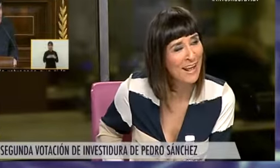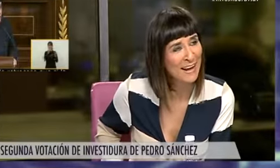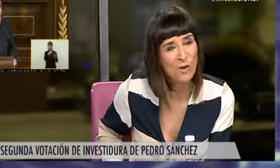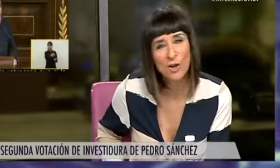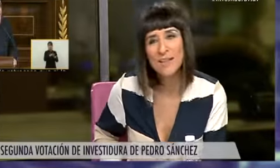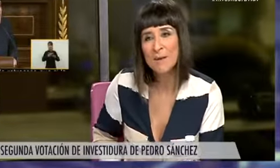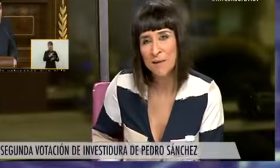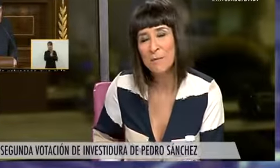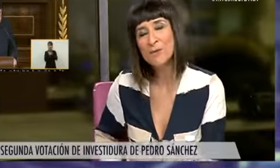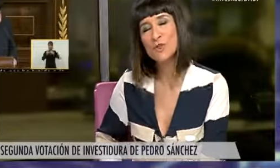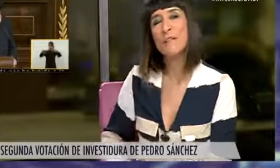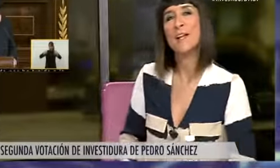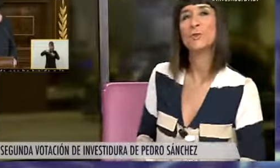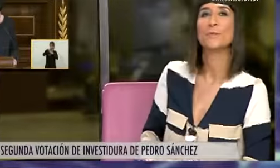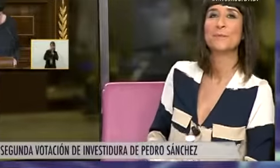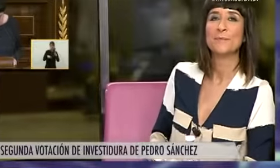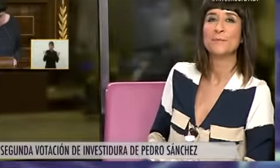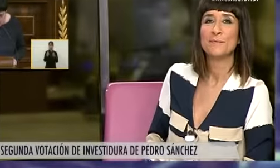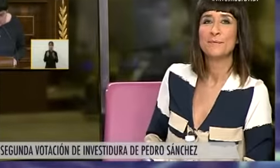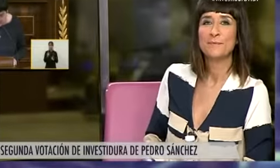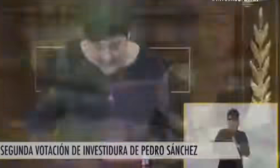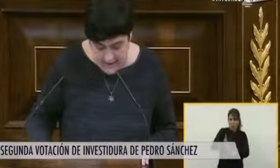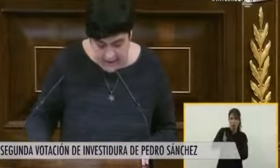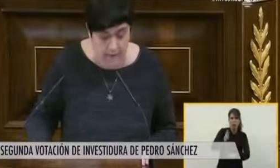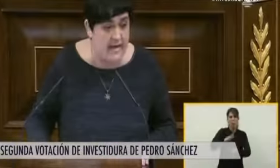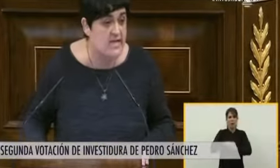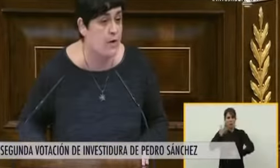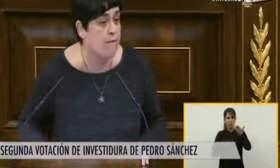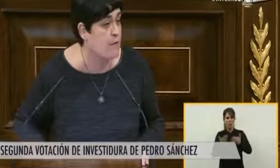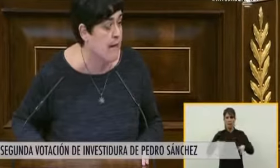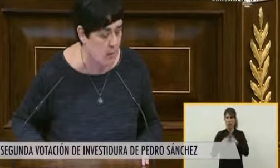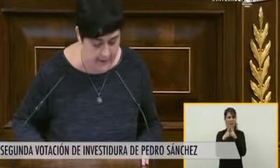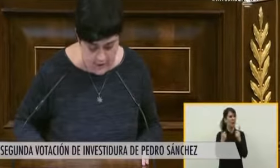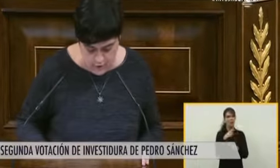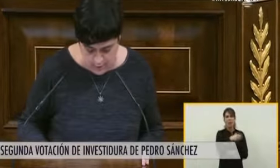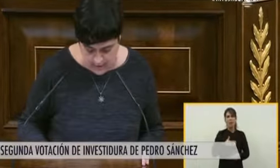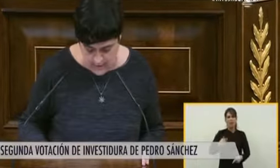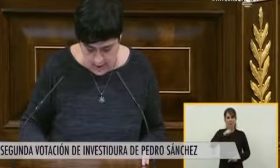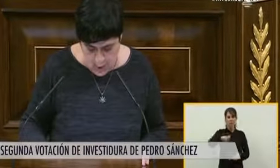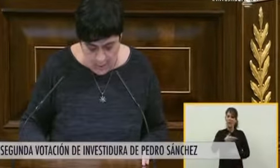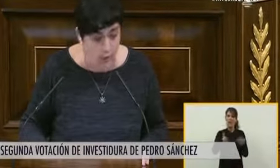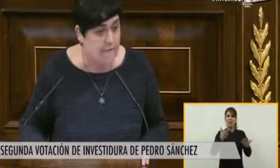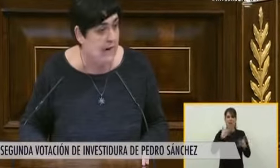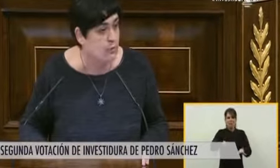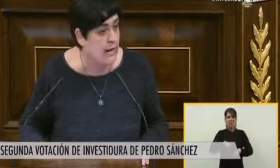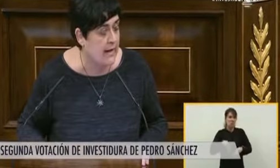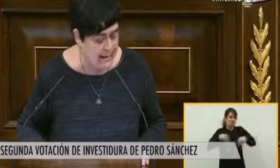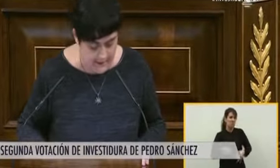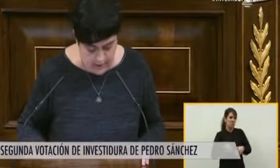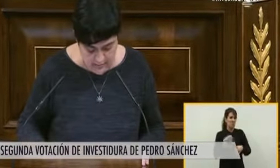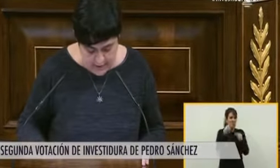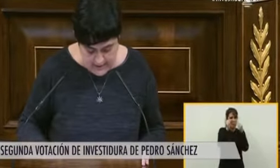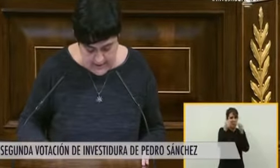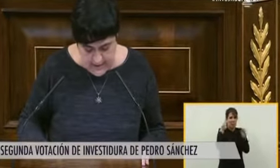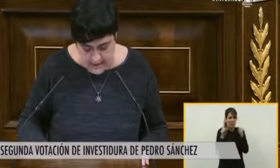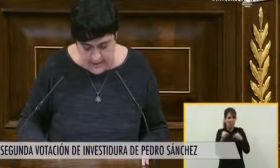Beitia Larrangoitia. Vamos a escuitar a la directa. Usted quiere que la ciudadanía se conforme con pequeños retoques, cuando la fractura que han